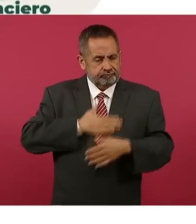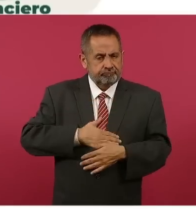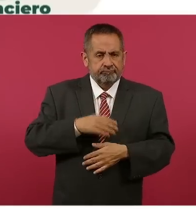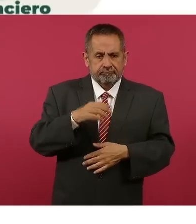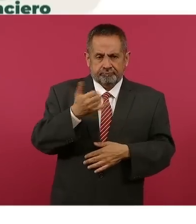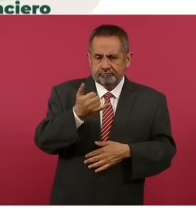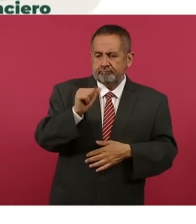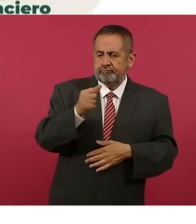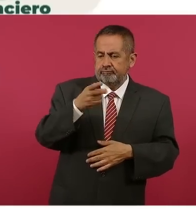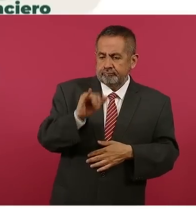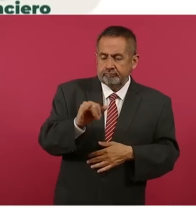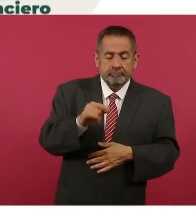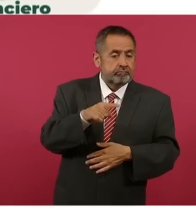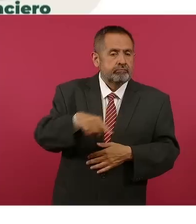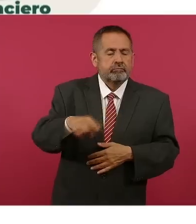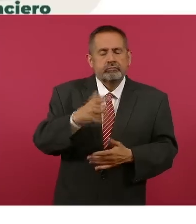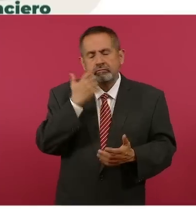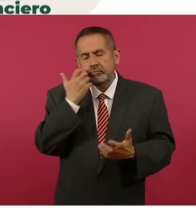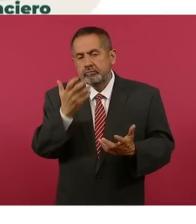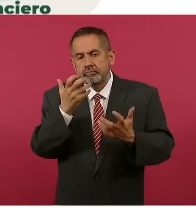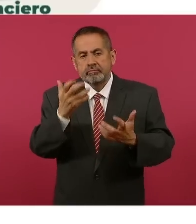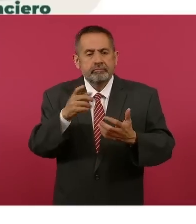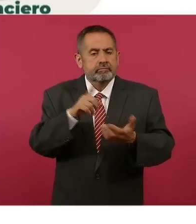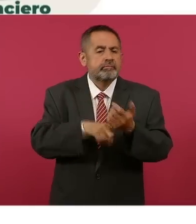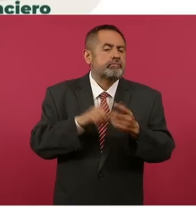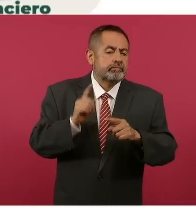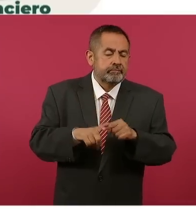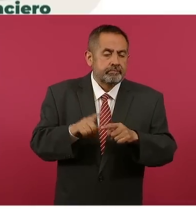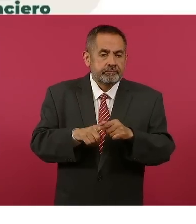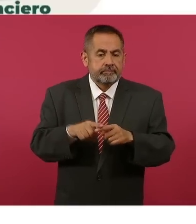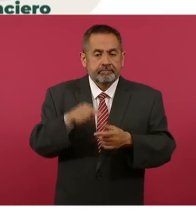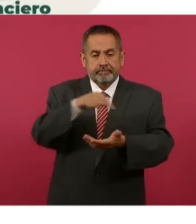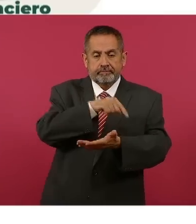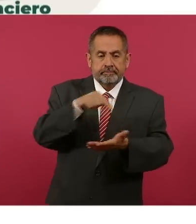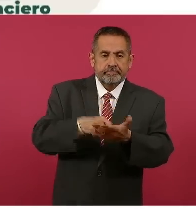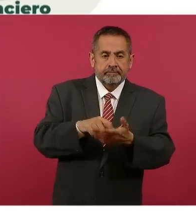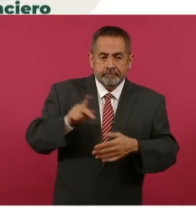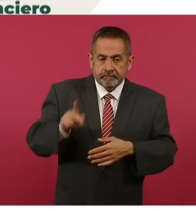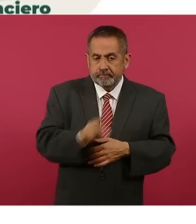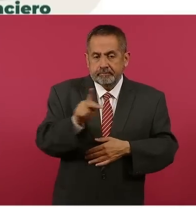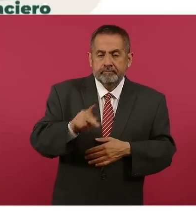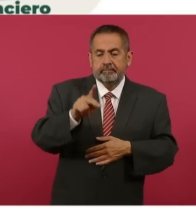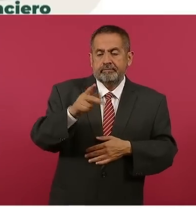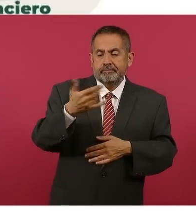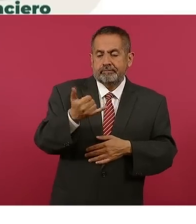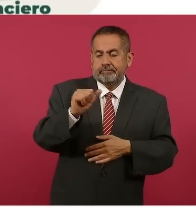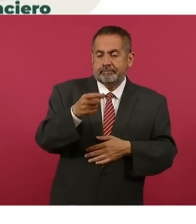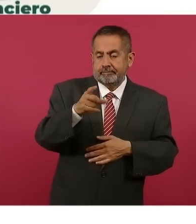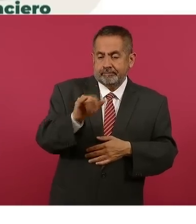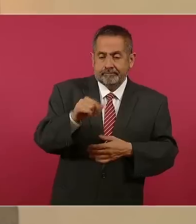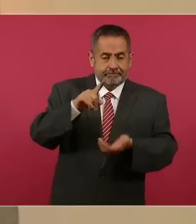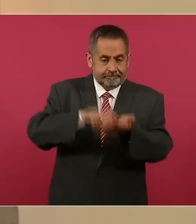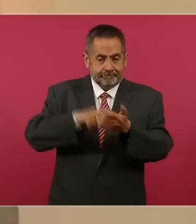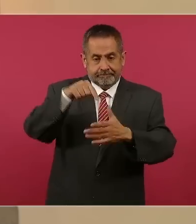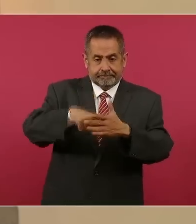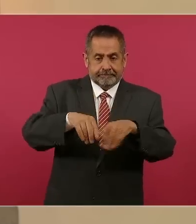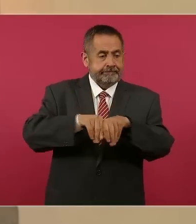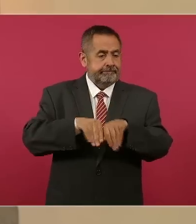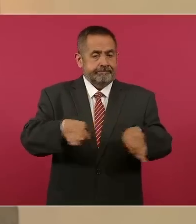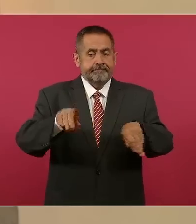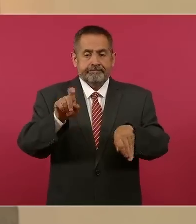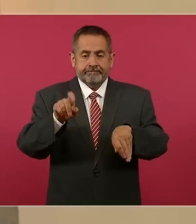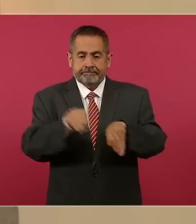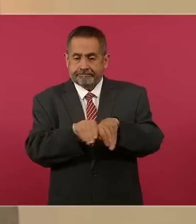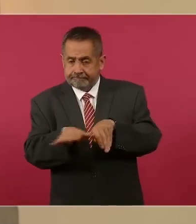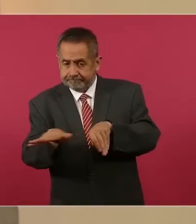muy deseado y añorado por la tribu, que es el distrito de riego del pueblo yaqui. El objetivo de este distrito de riego es